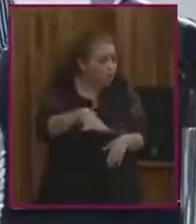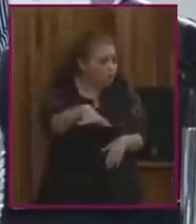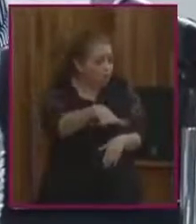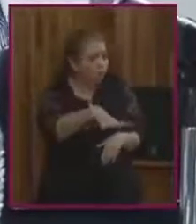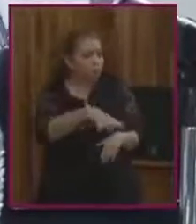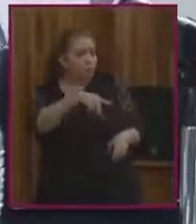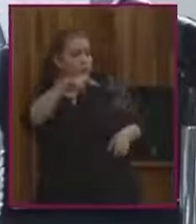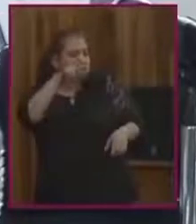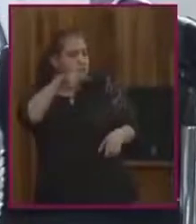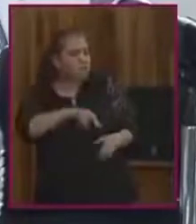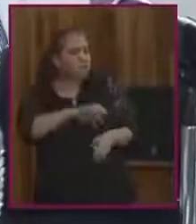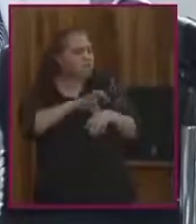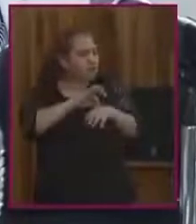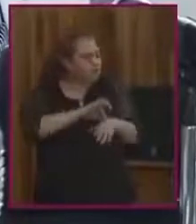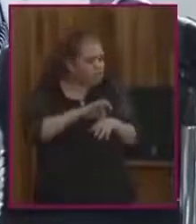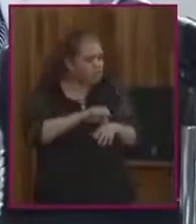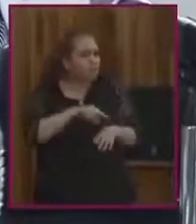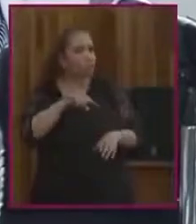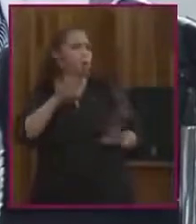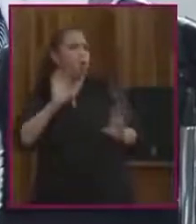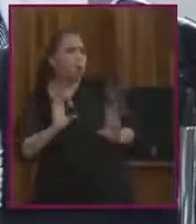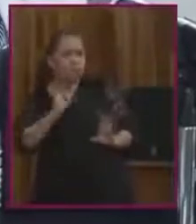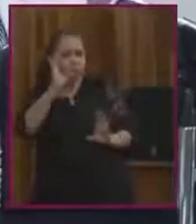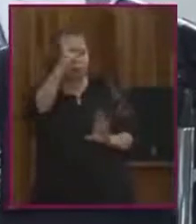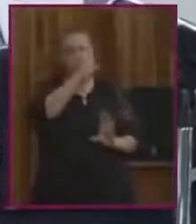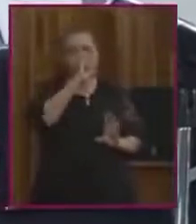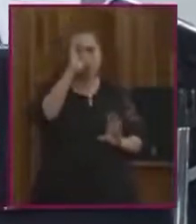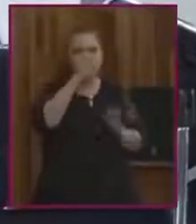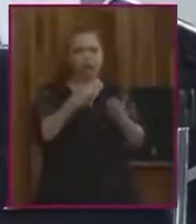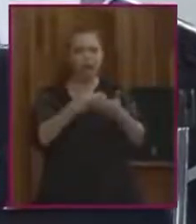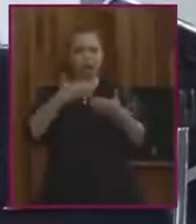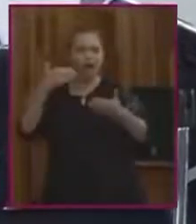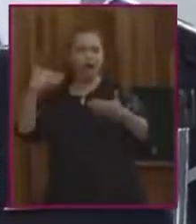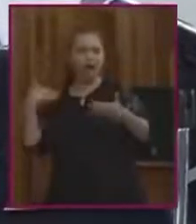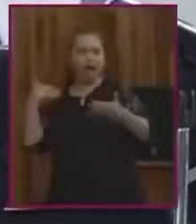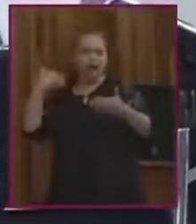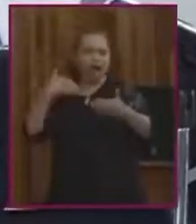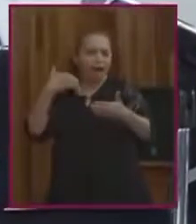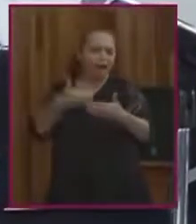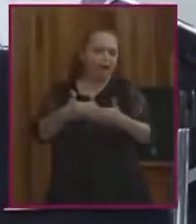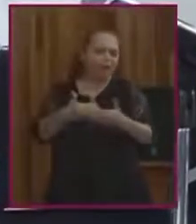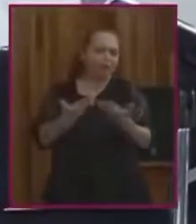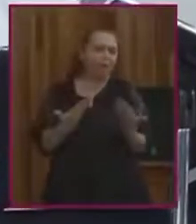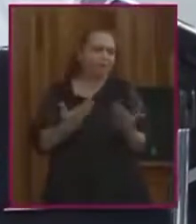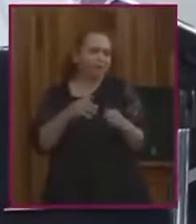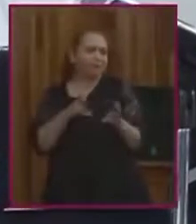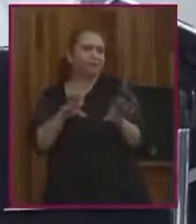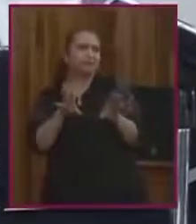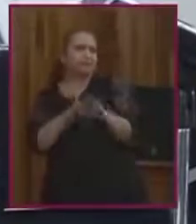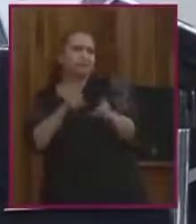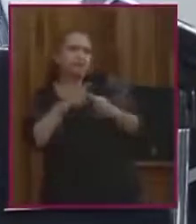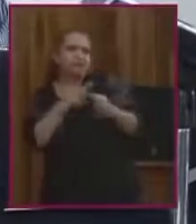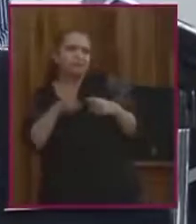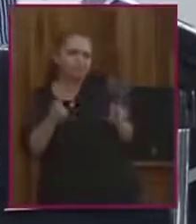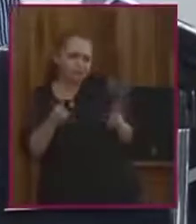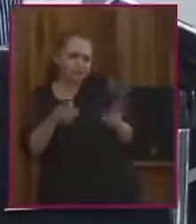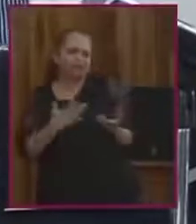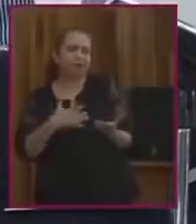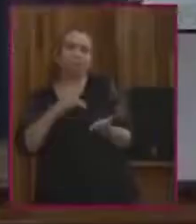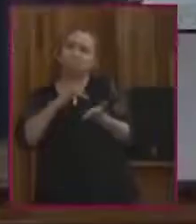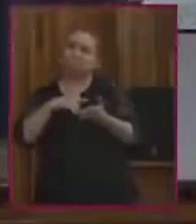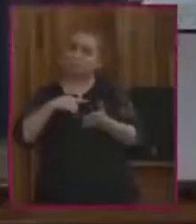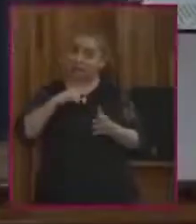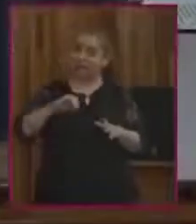cultura que está a lo mejor anquilosada en otro tipo de procesos? Entonces, eso es lo interesante. Muchas